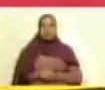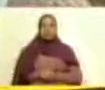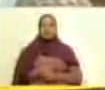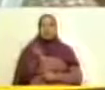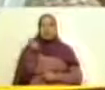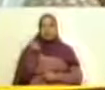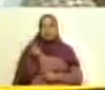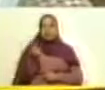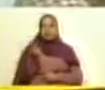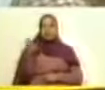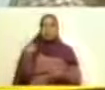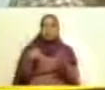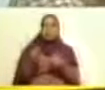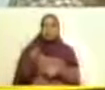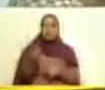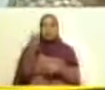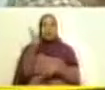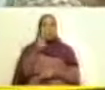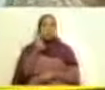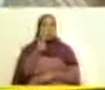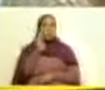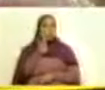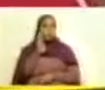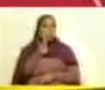dinero vendiendo su basura